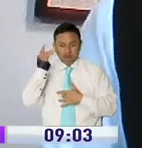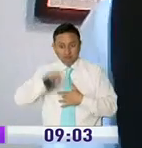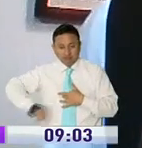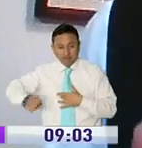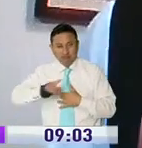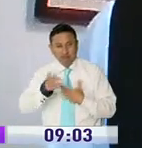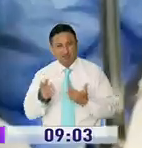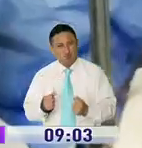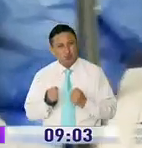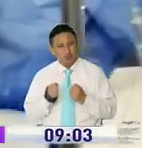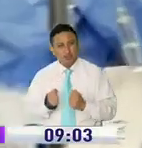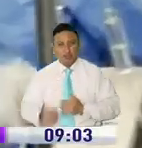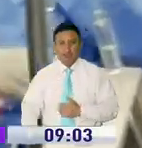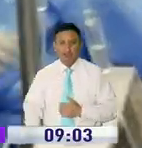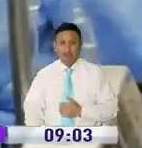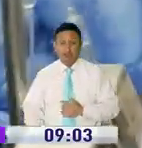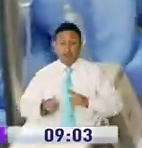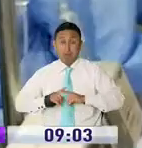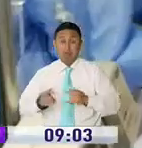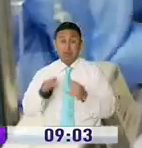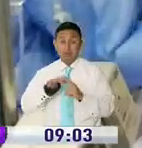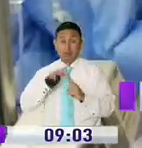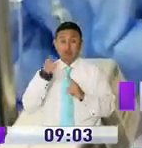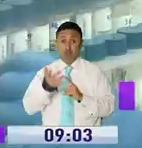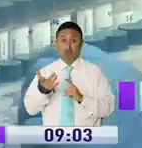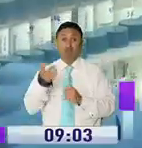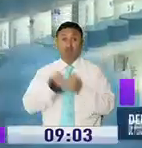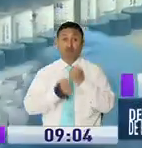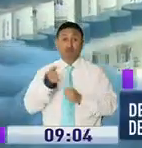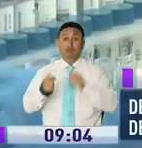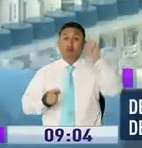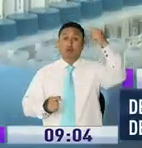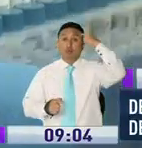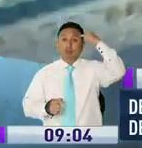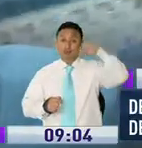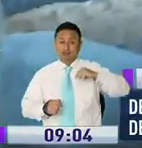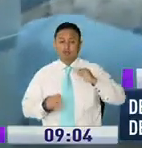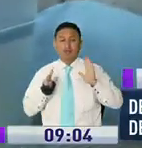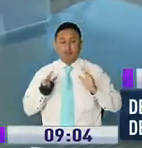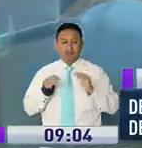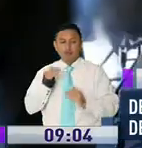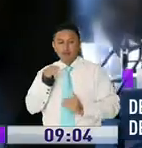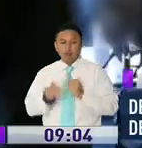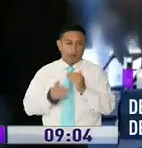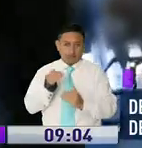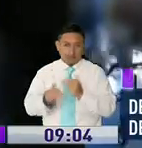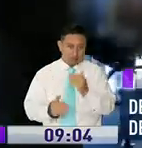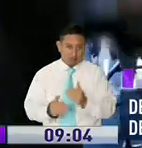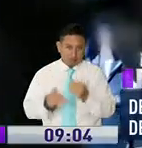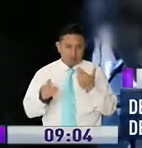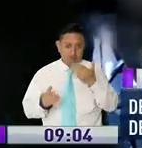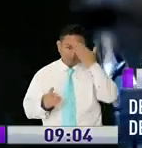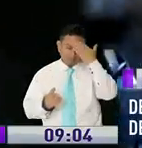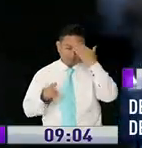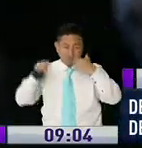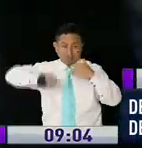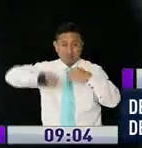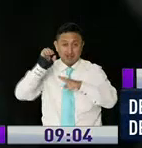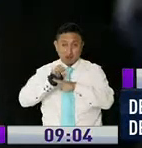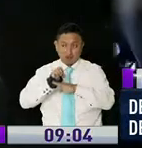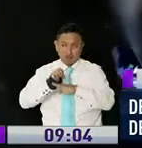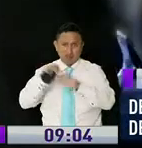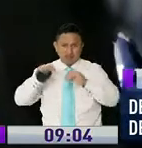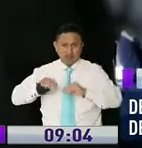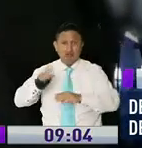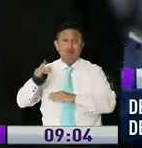drama muy fuerte. Pero sobre la dura situación, el gobierno nacional asegura que va trabajando sin descanso. Saben que el asunto no es solo del país, sino